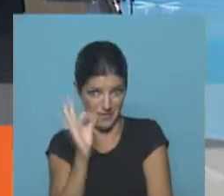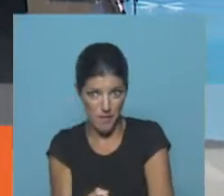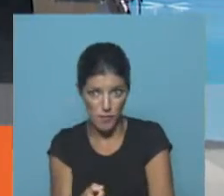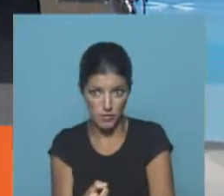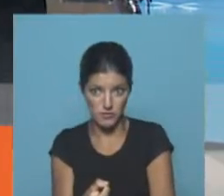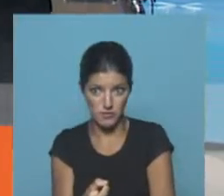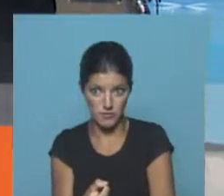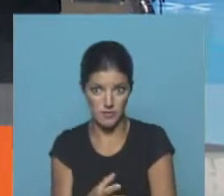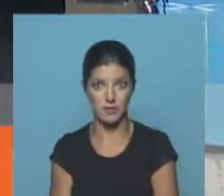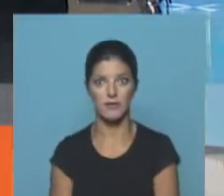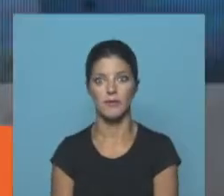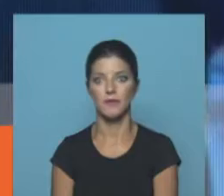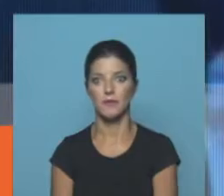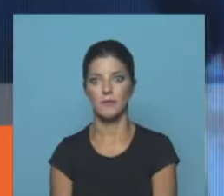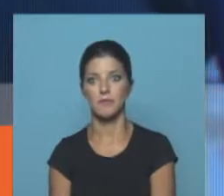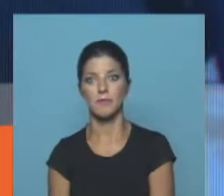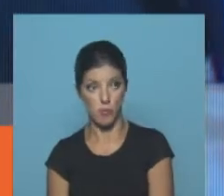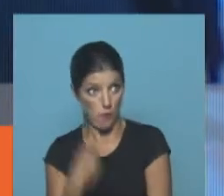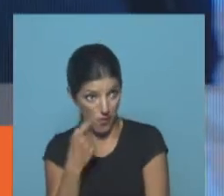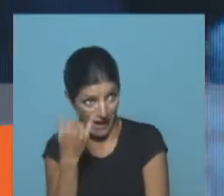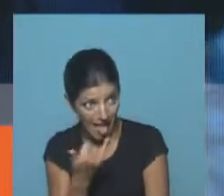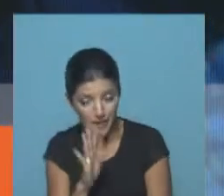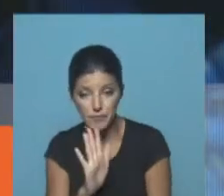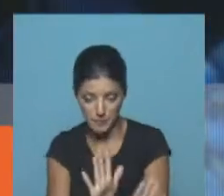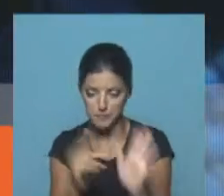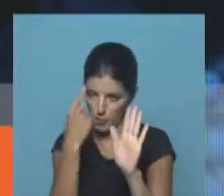nadie pensábamos que lo hacía, que existían. Eso es por un lado.